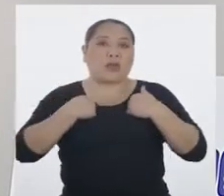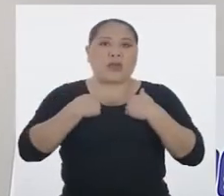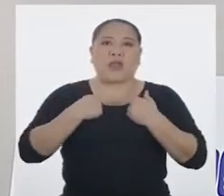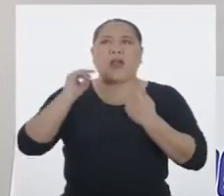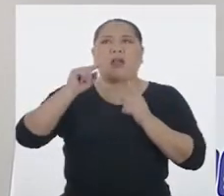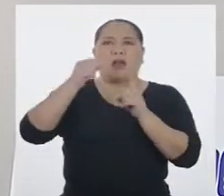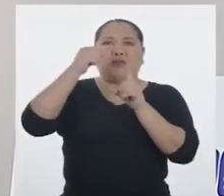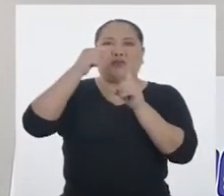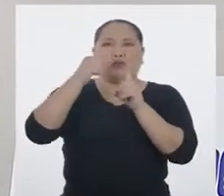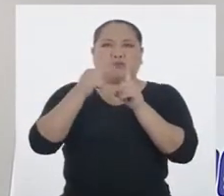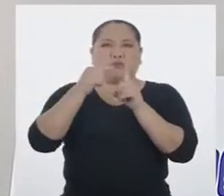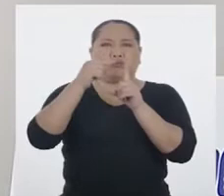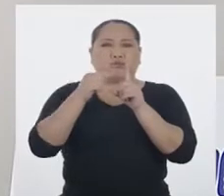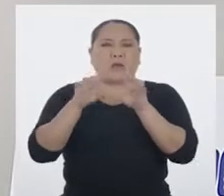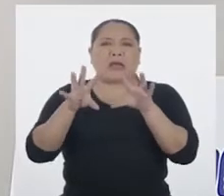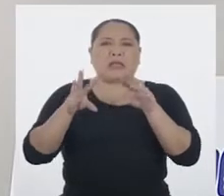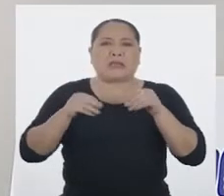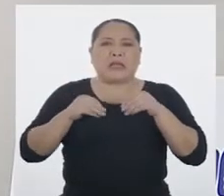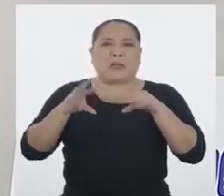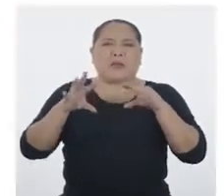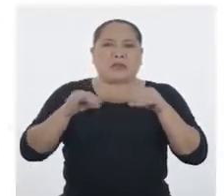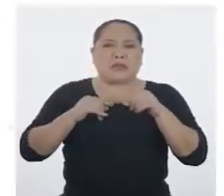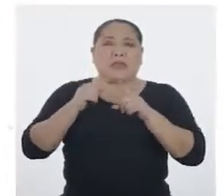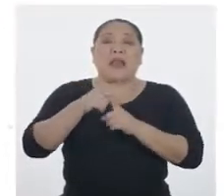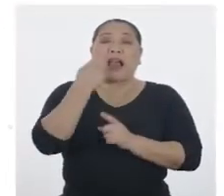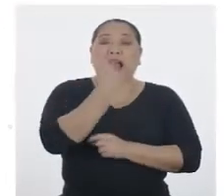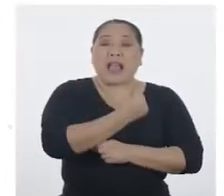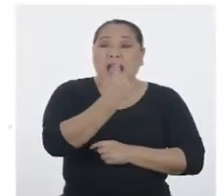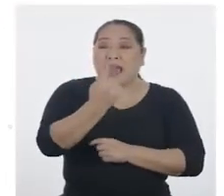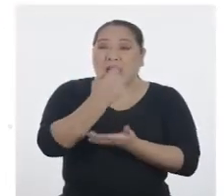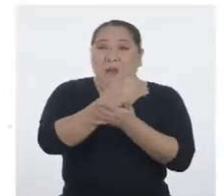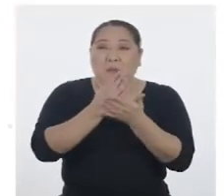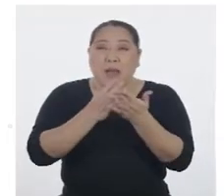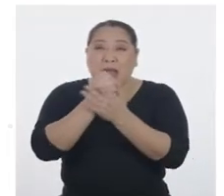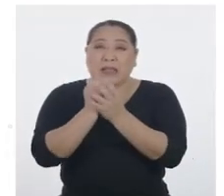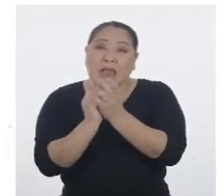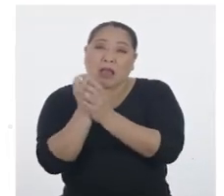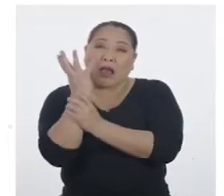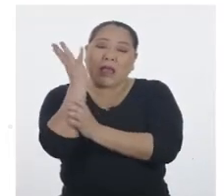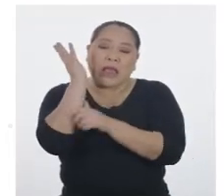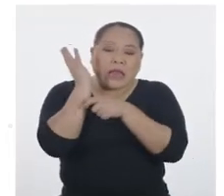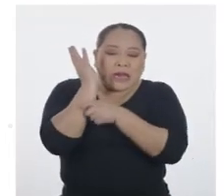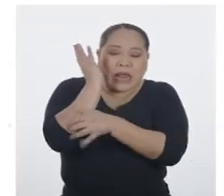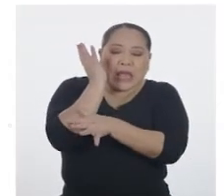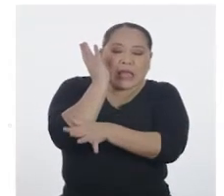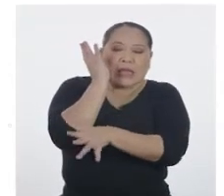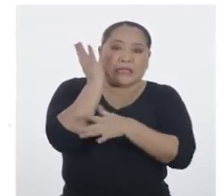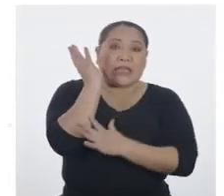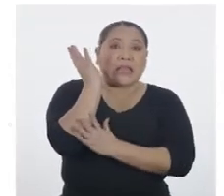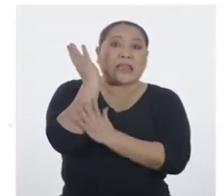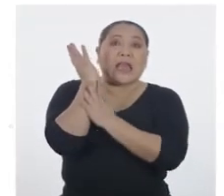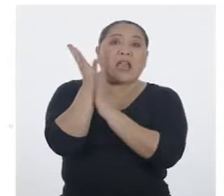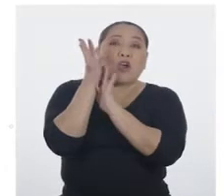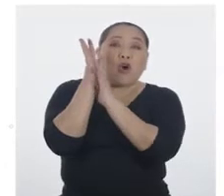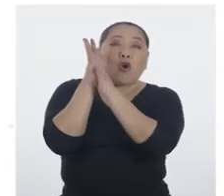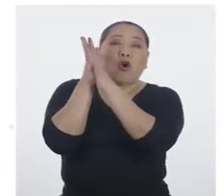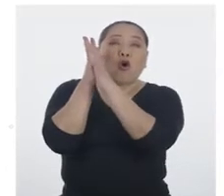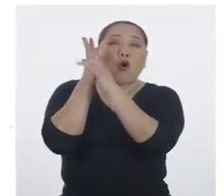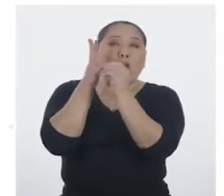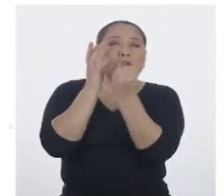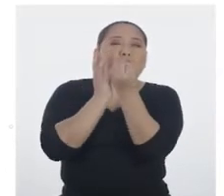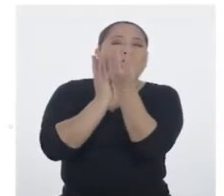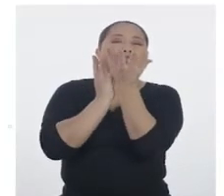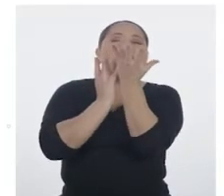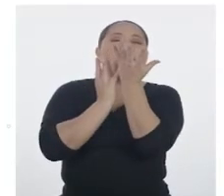tienen rangos de tolerancia a la temperatura. Cada órgano de la planta, sea la raíz, el tallo, las hojas,